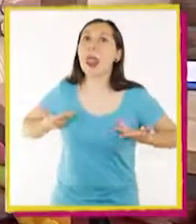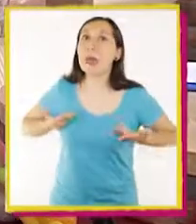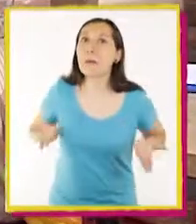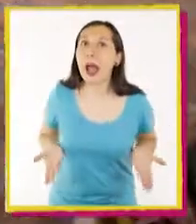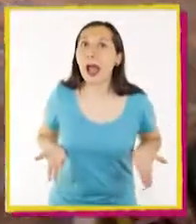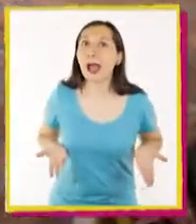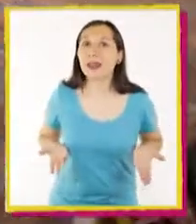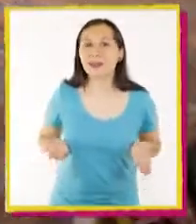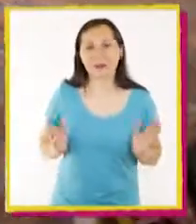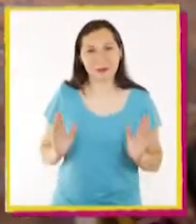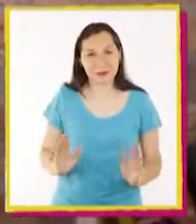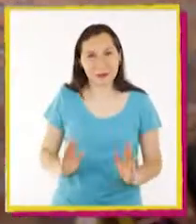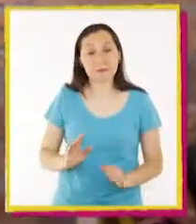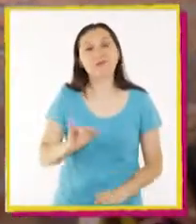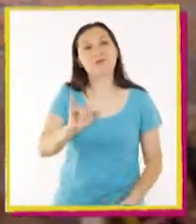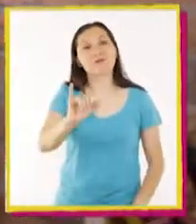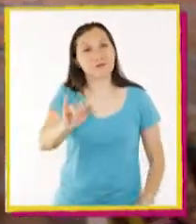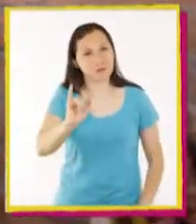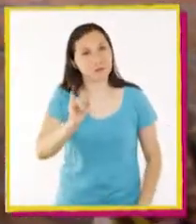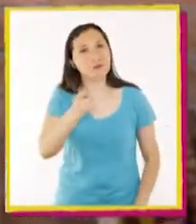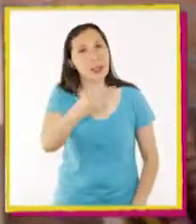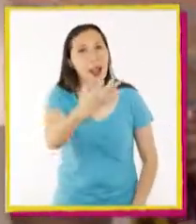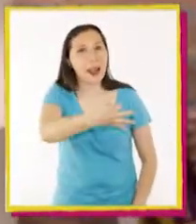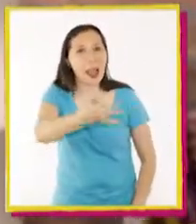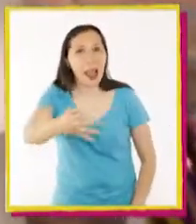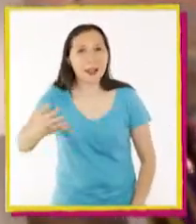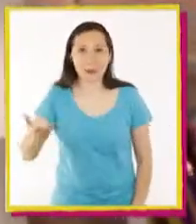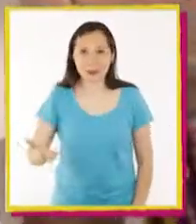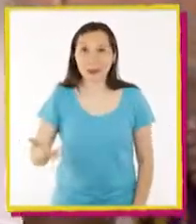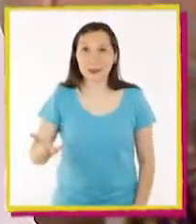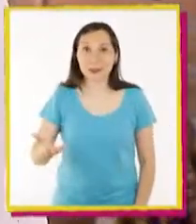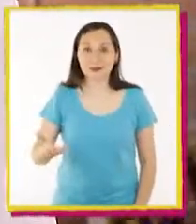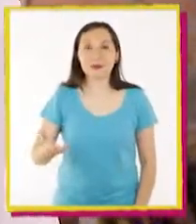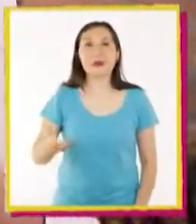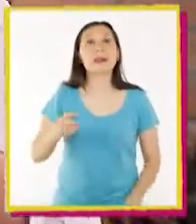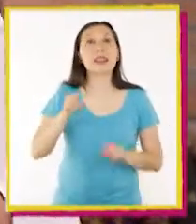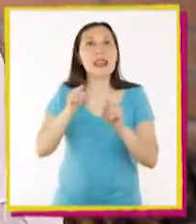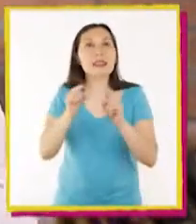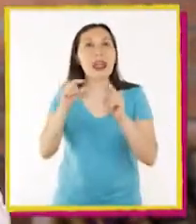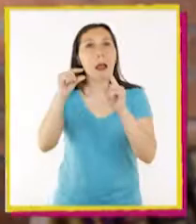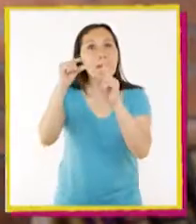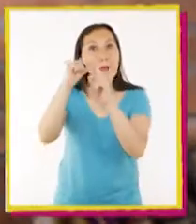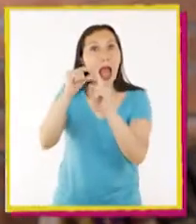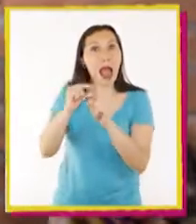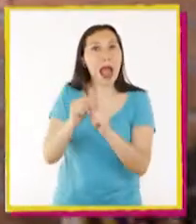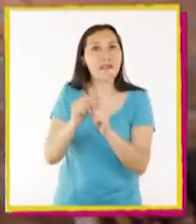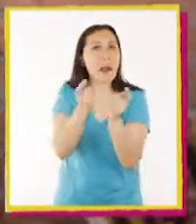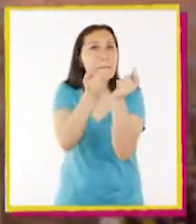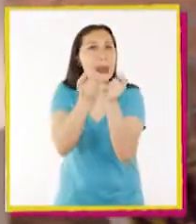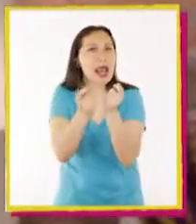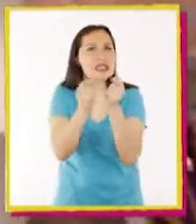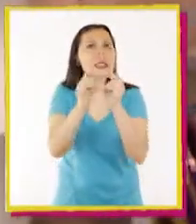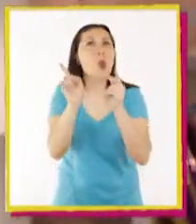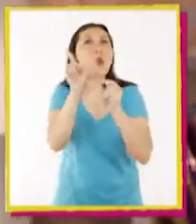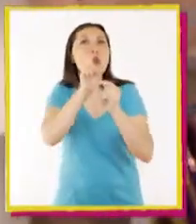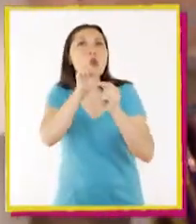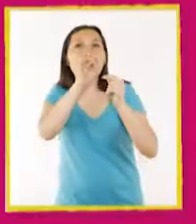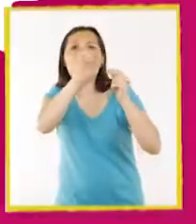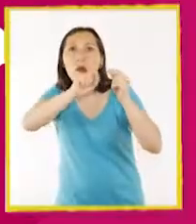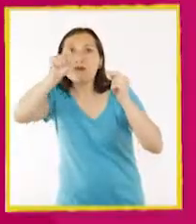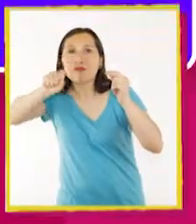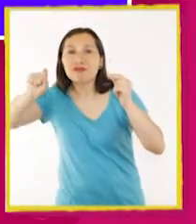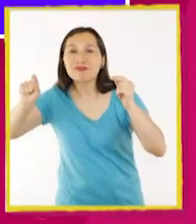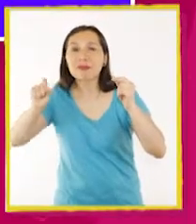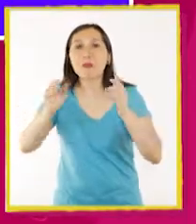anima? Y sí, tienen toda la razón. Son esas palabras que suenan parecido al